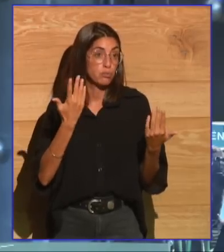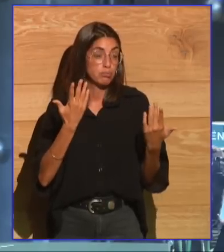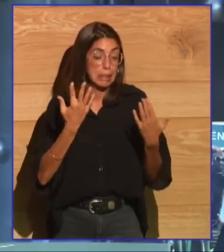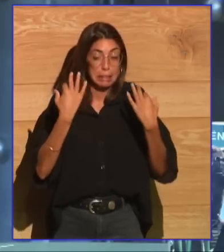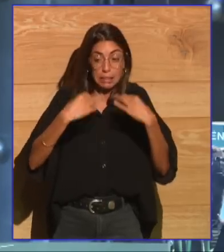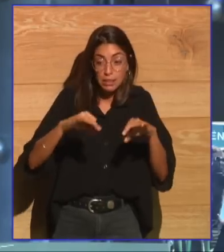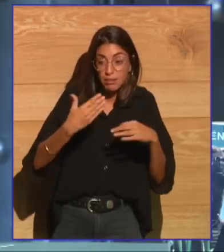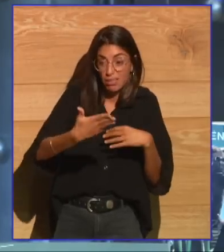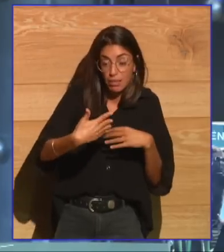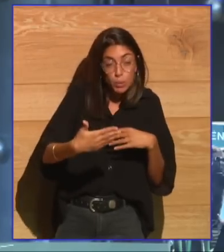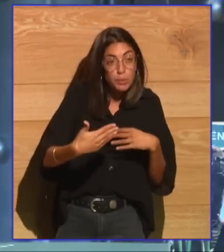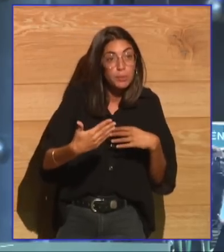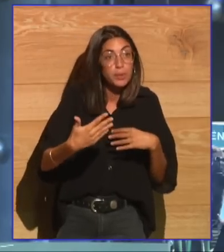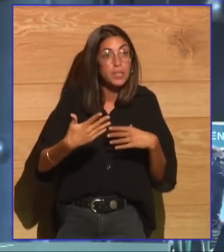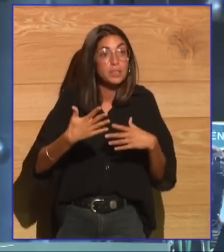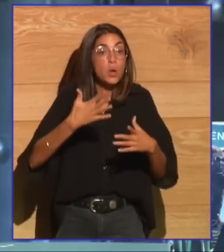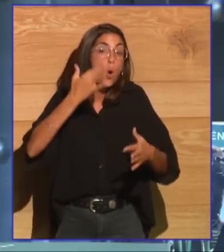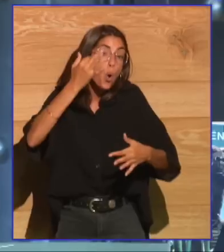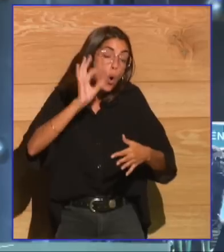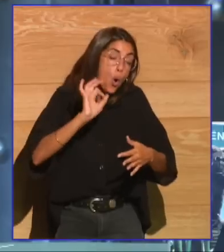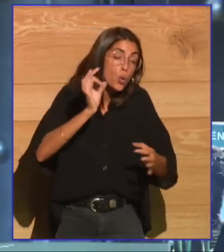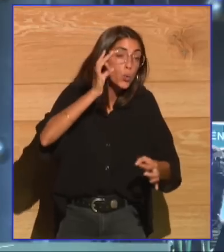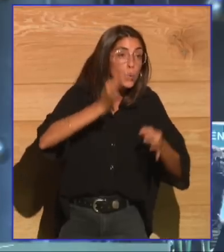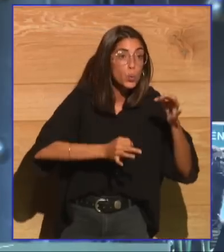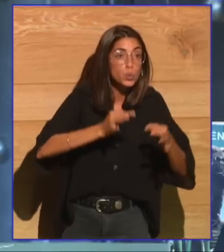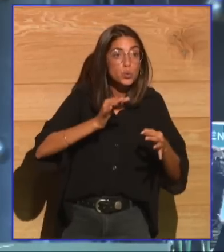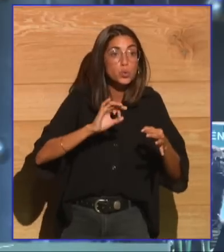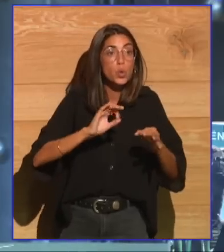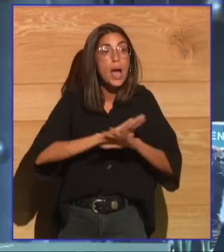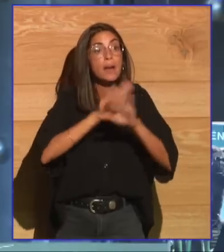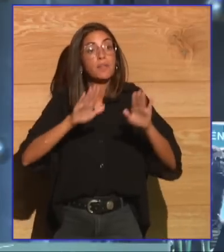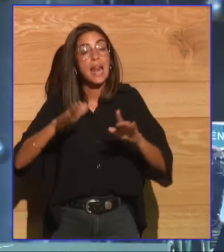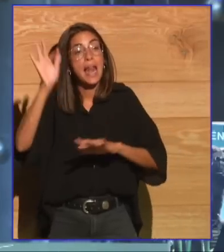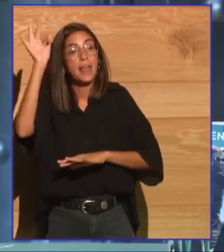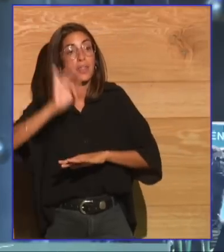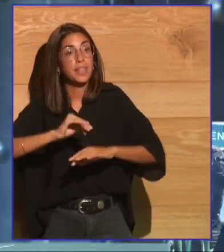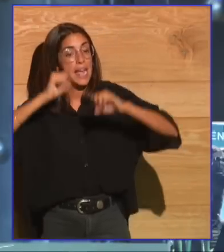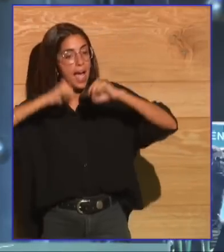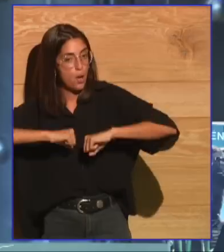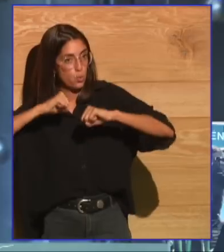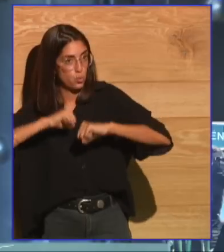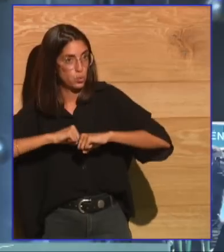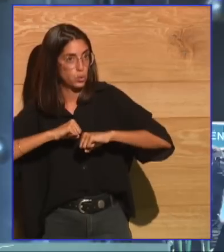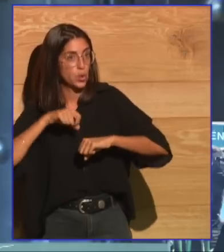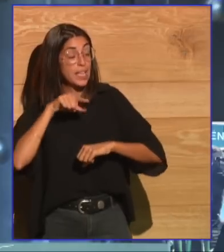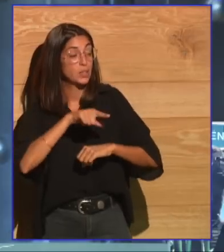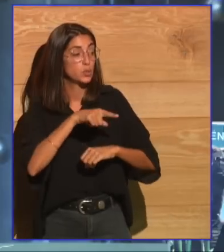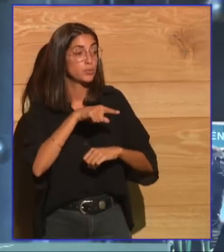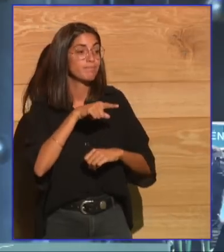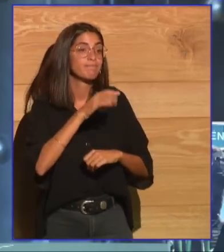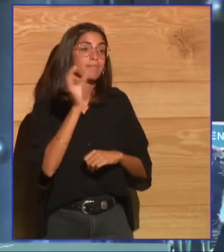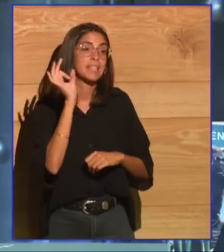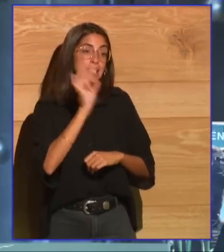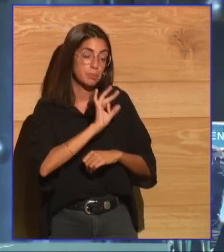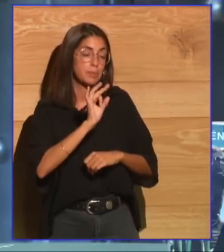justa o como a cada uno lo determine nos da un poco igual en el cine adulto y que es algo que le da también a el miedo no voy a olvidar de